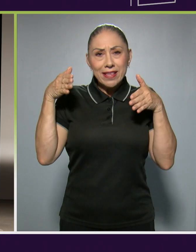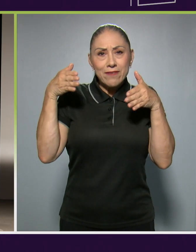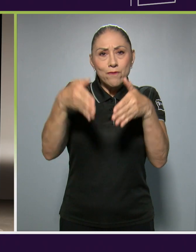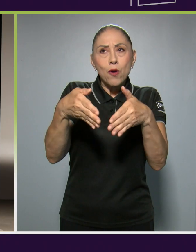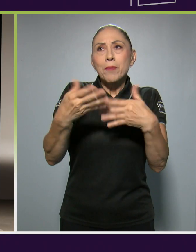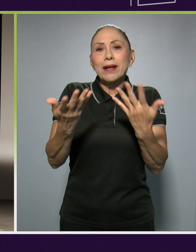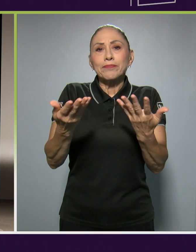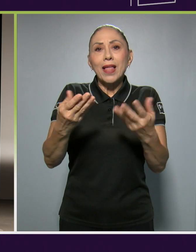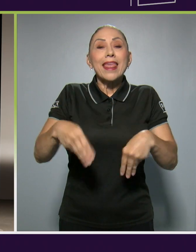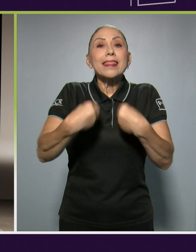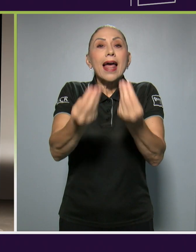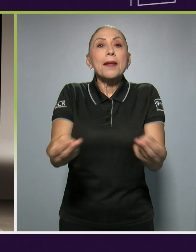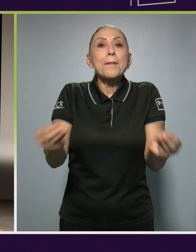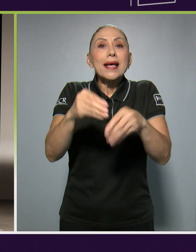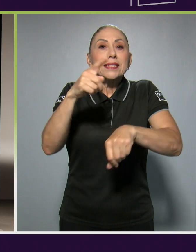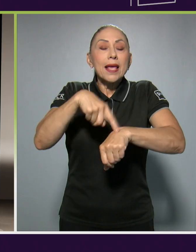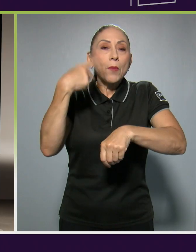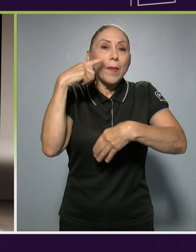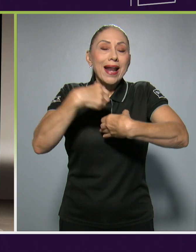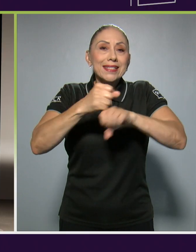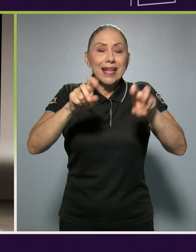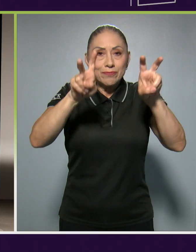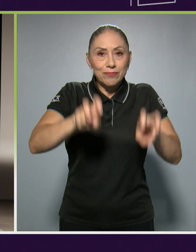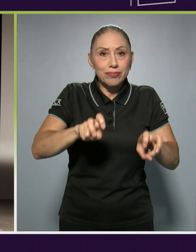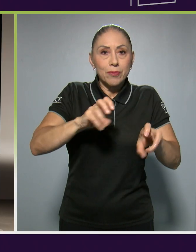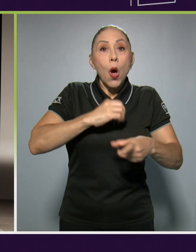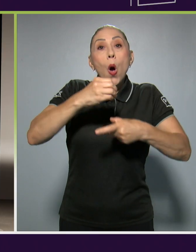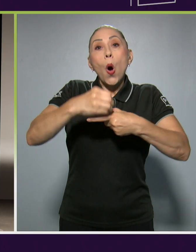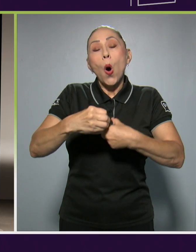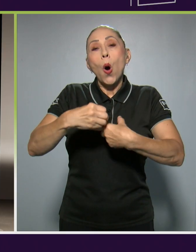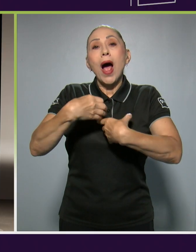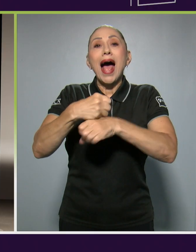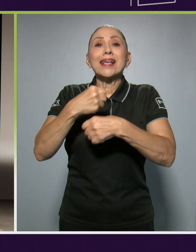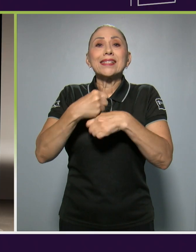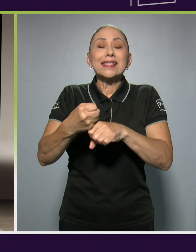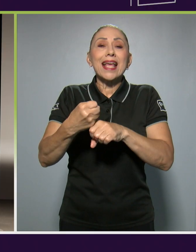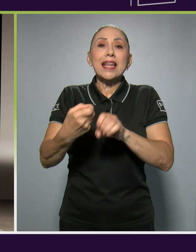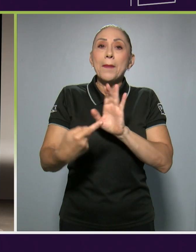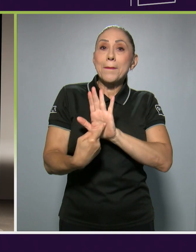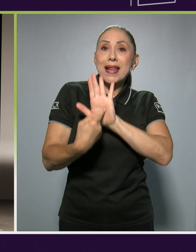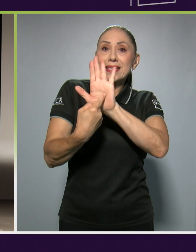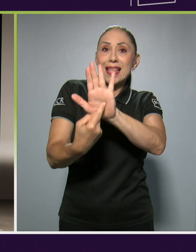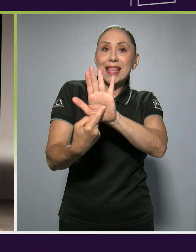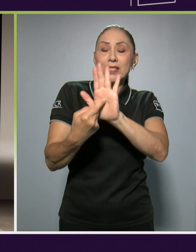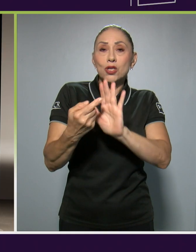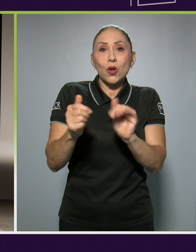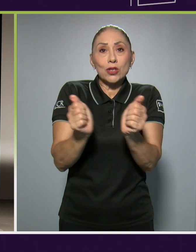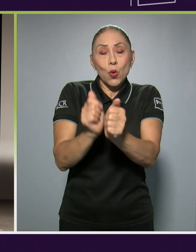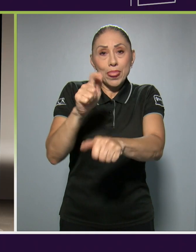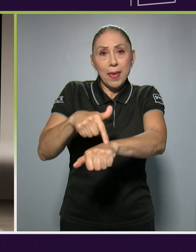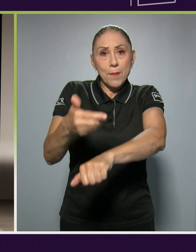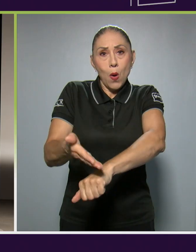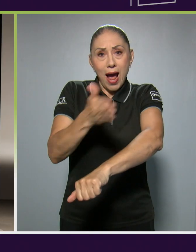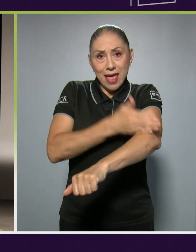en evaluaciones o brindar presentaciones con anticipación, pero no hay ninguna cuestión